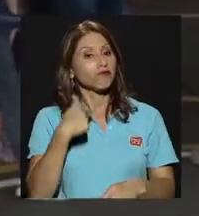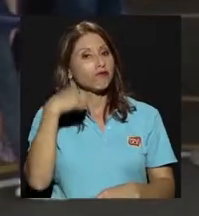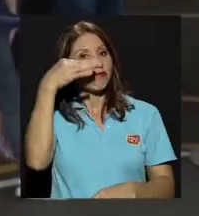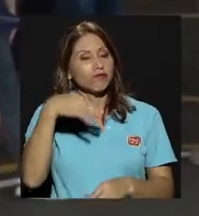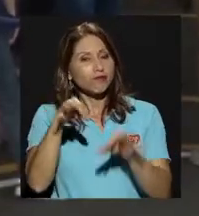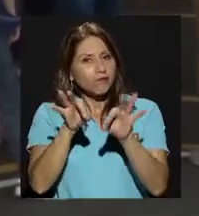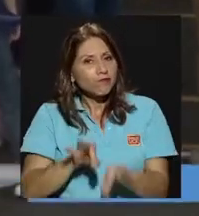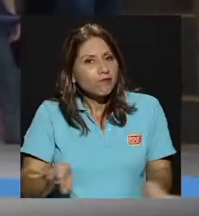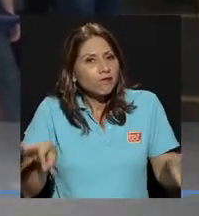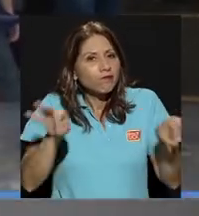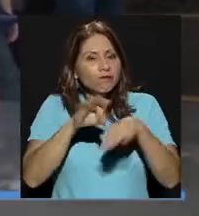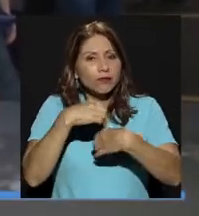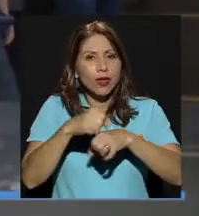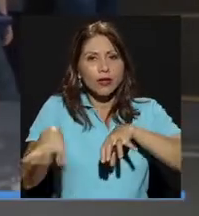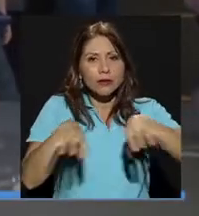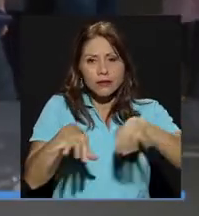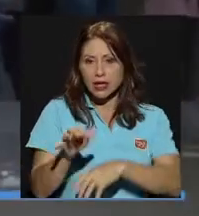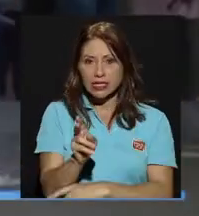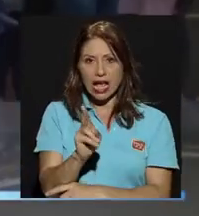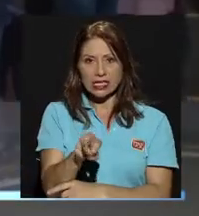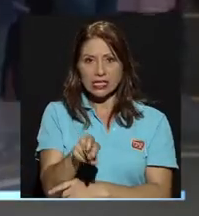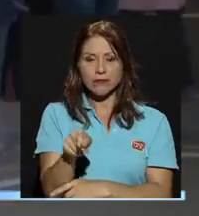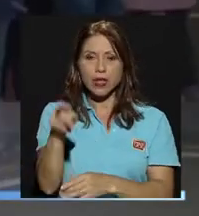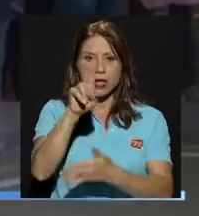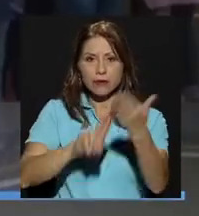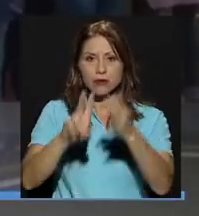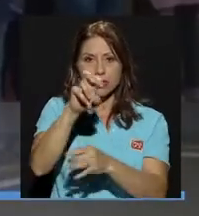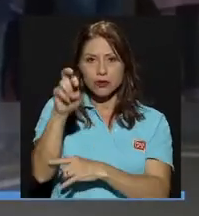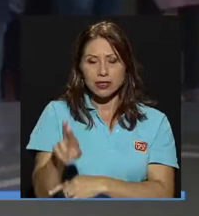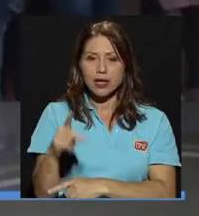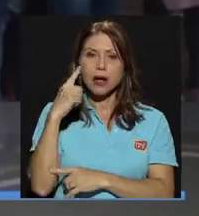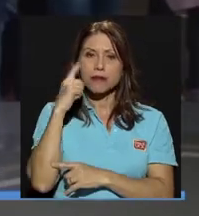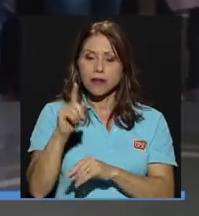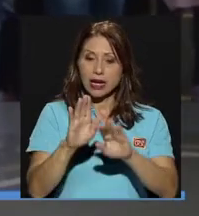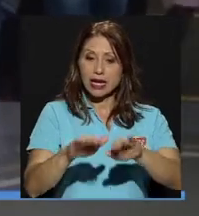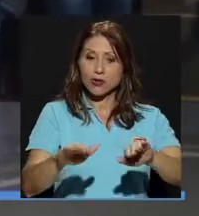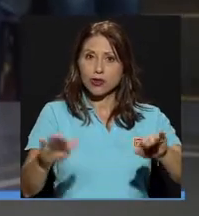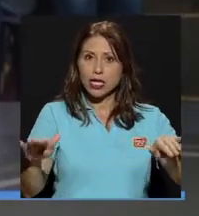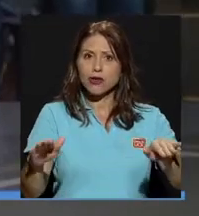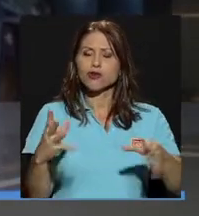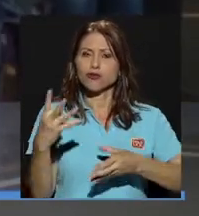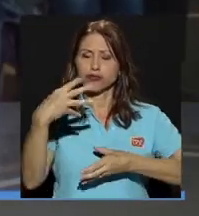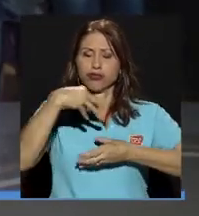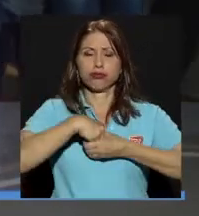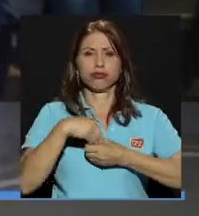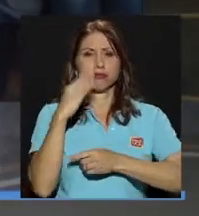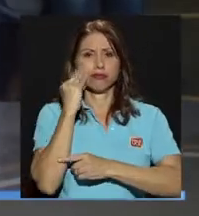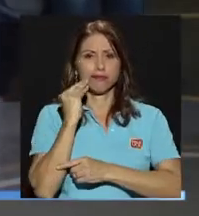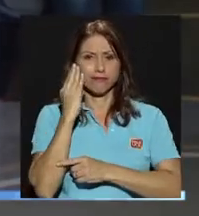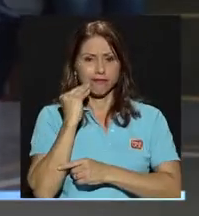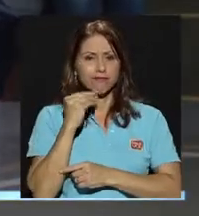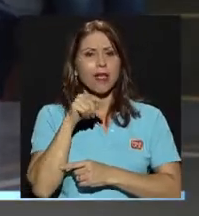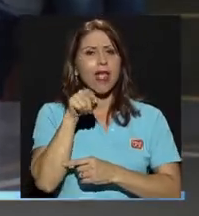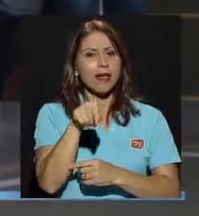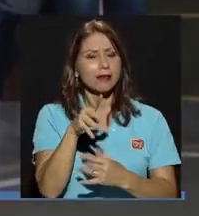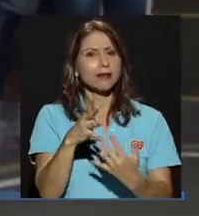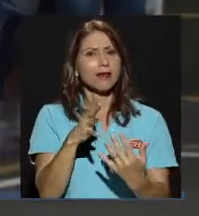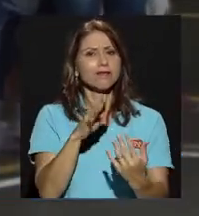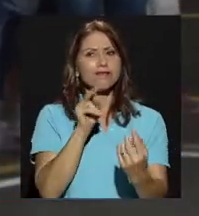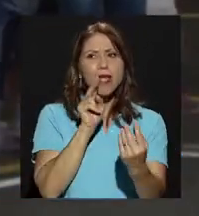que hagan esta clase de actividades acá en la Universidad de Costa Rica para que los niños tengan esa experiencia, ese